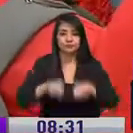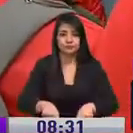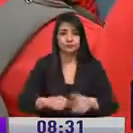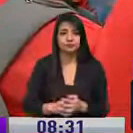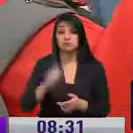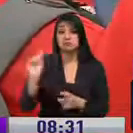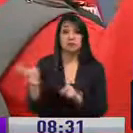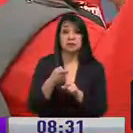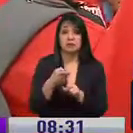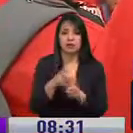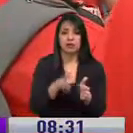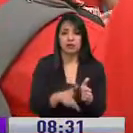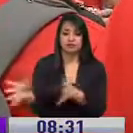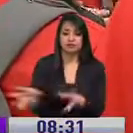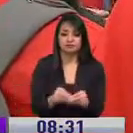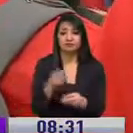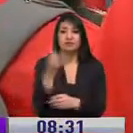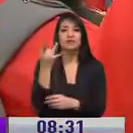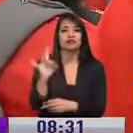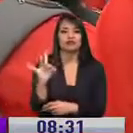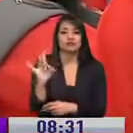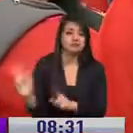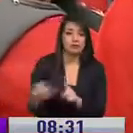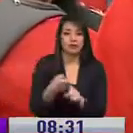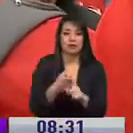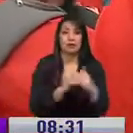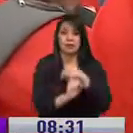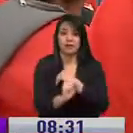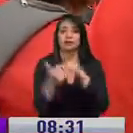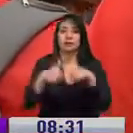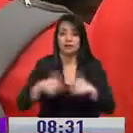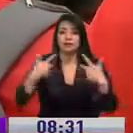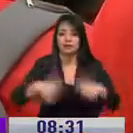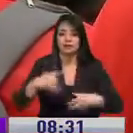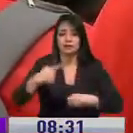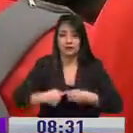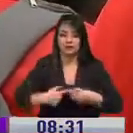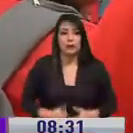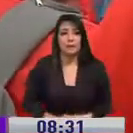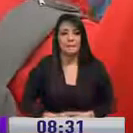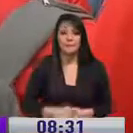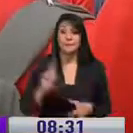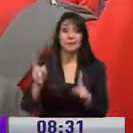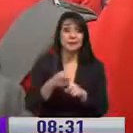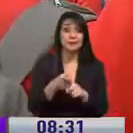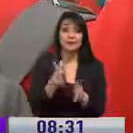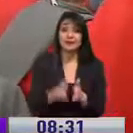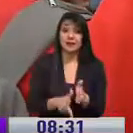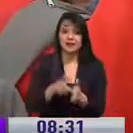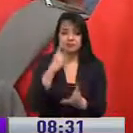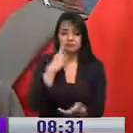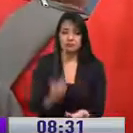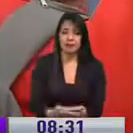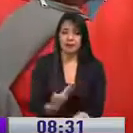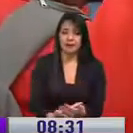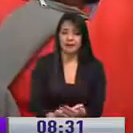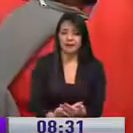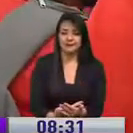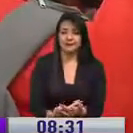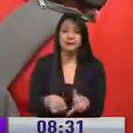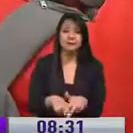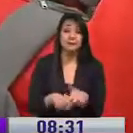tren de los 18 que tendremos en nuestro metro ya está en nuestra ciudad. Con respecto a ese primer tren, las pruebas